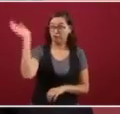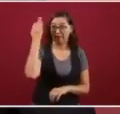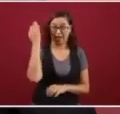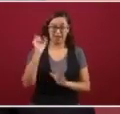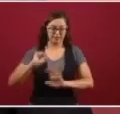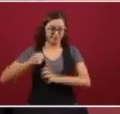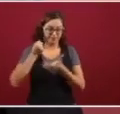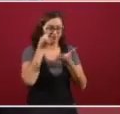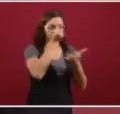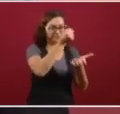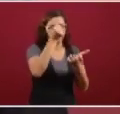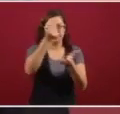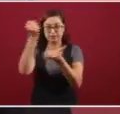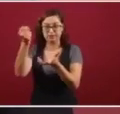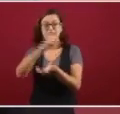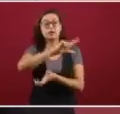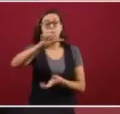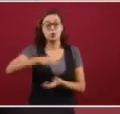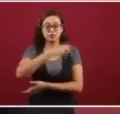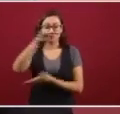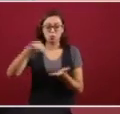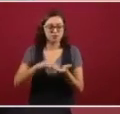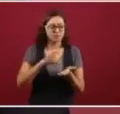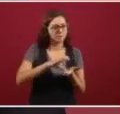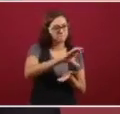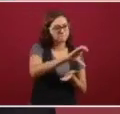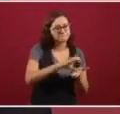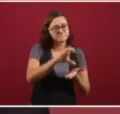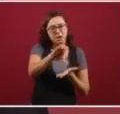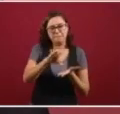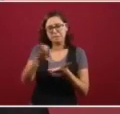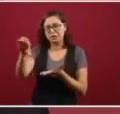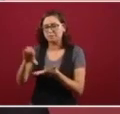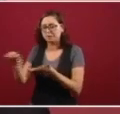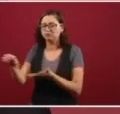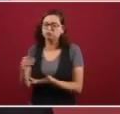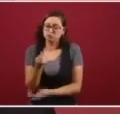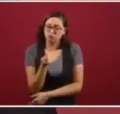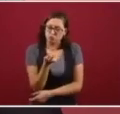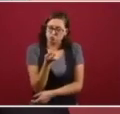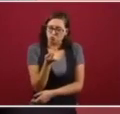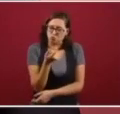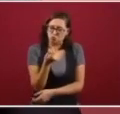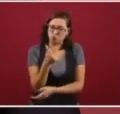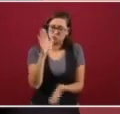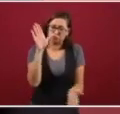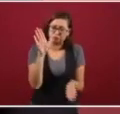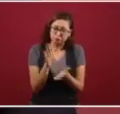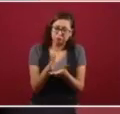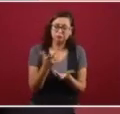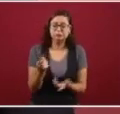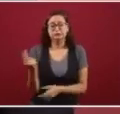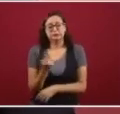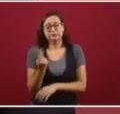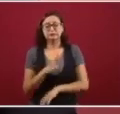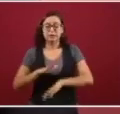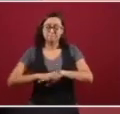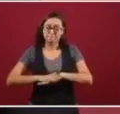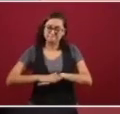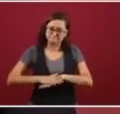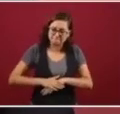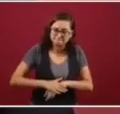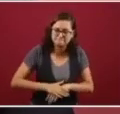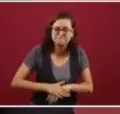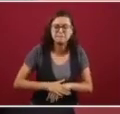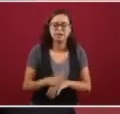entregar a los municipios son muy limitadas y que hacen falta que los